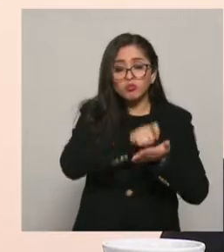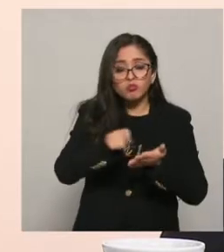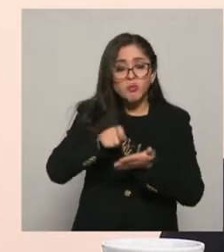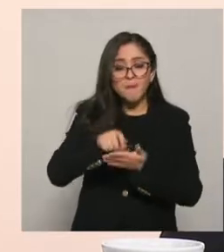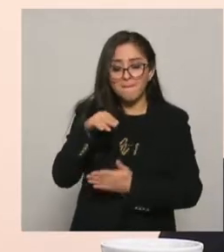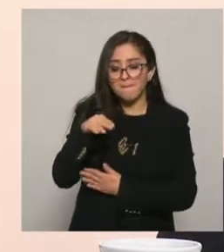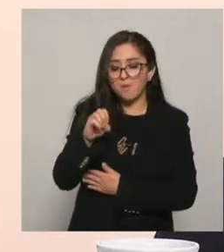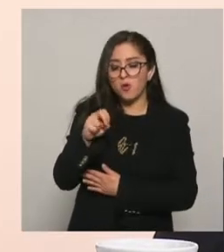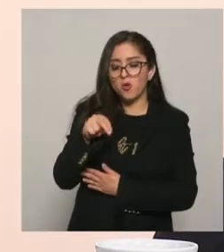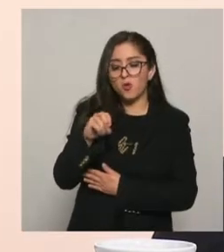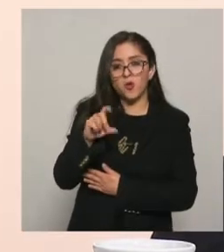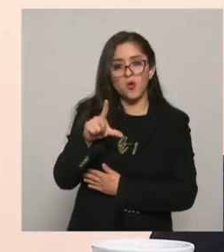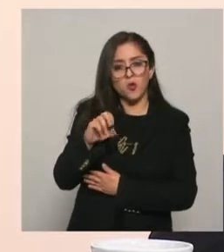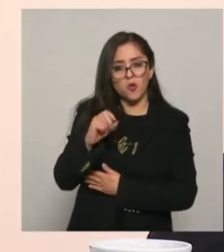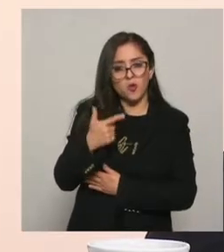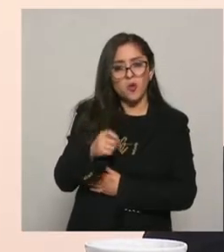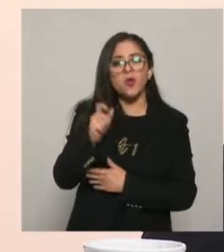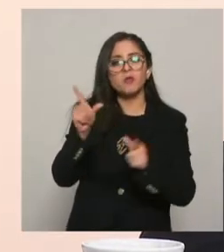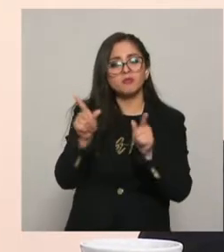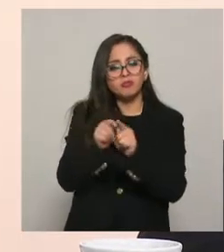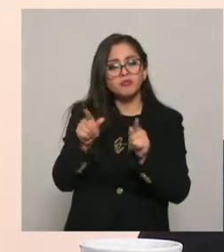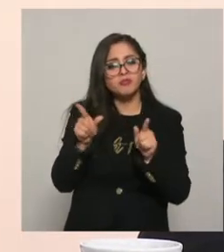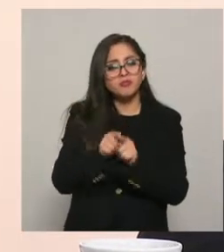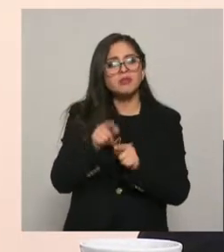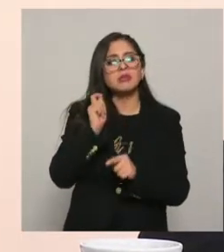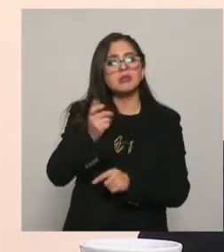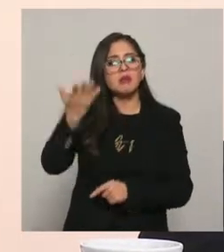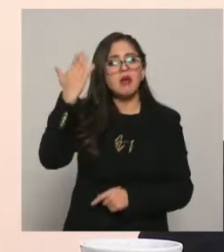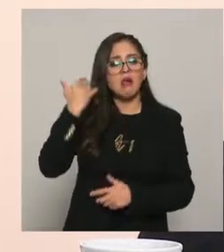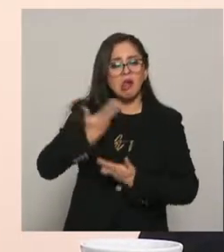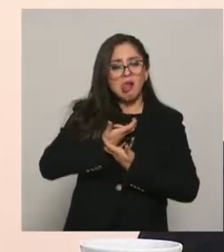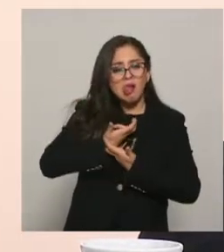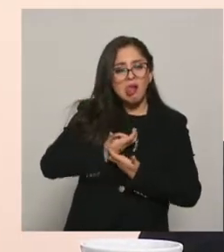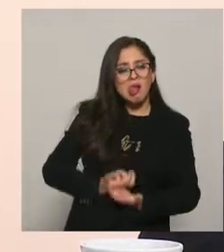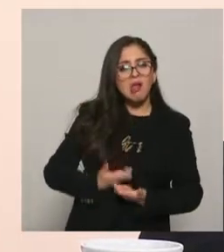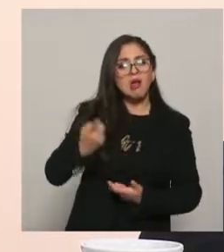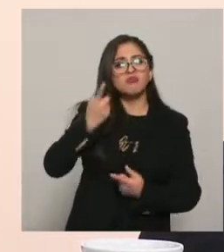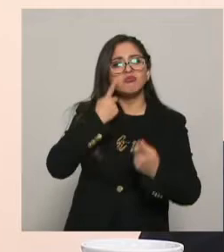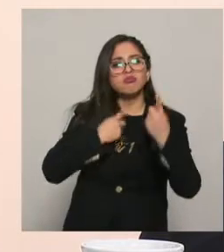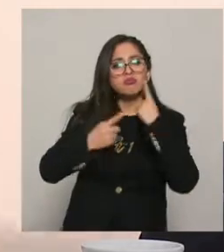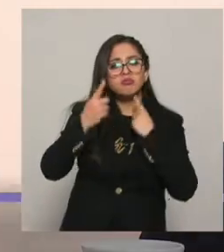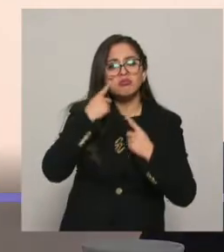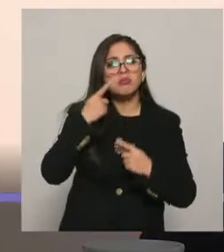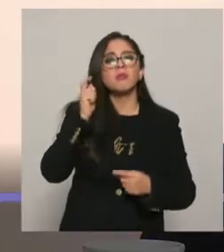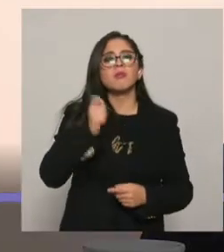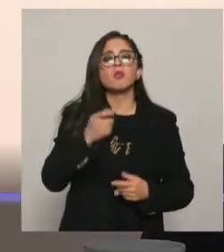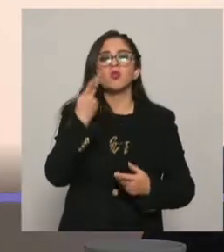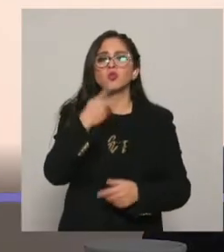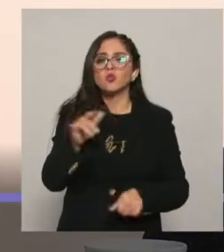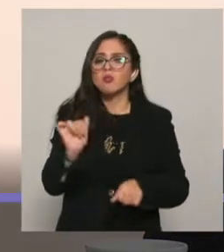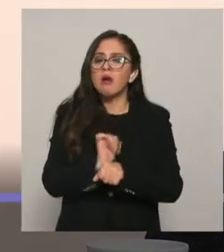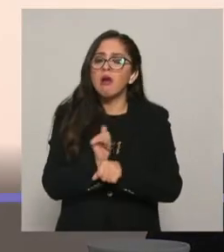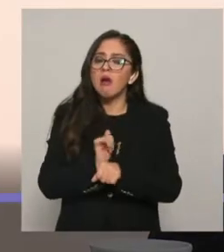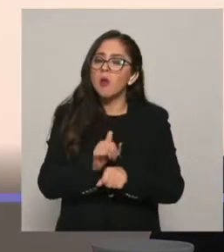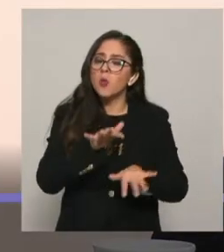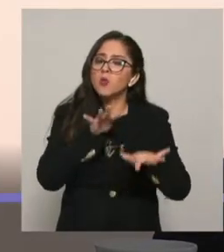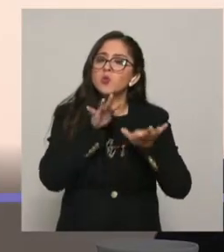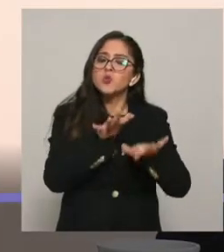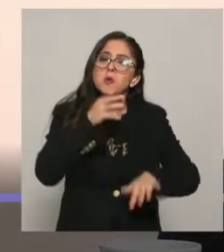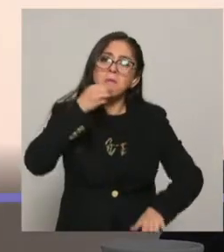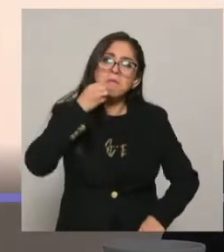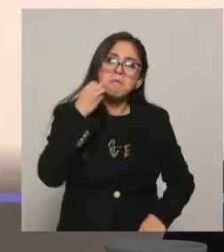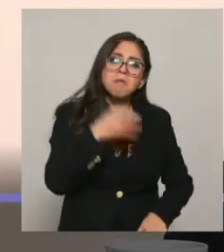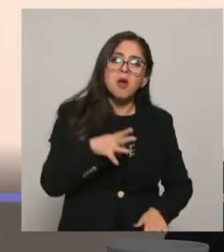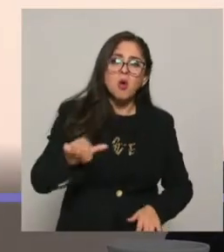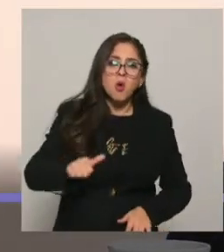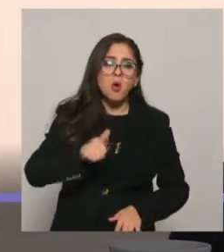relatando la tragedia de la Llorona y lo actúa en forma magistral, inclusive por ahí hay unas